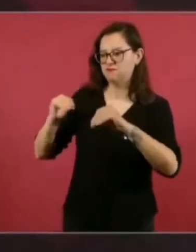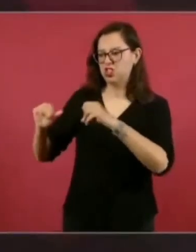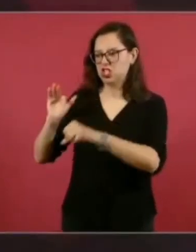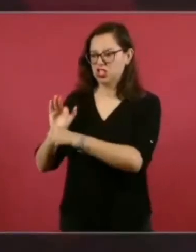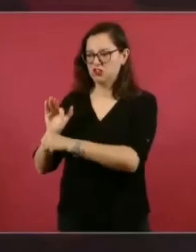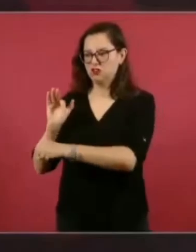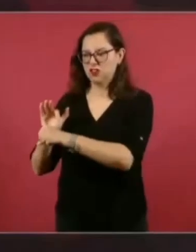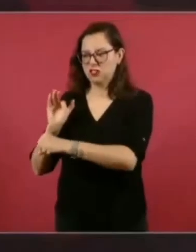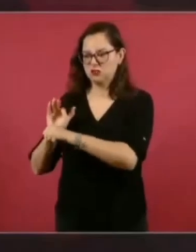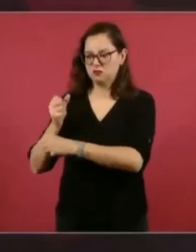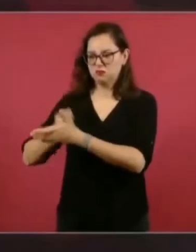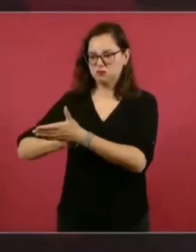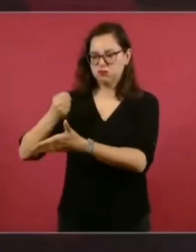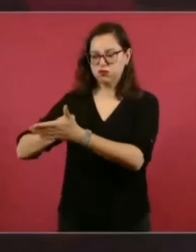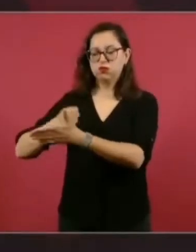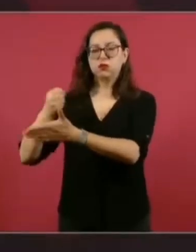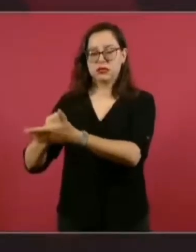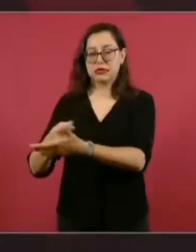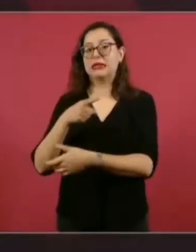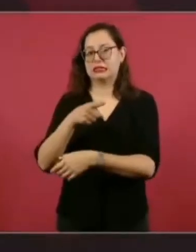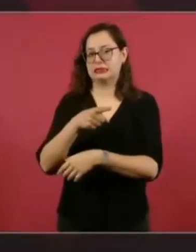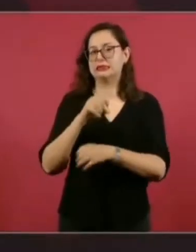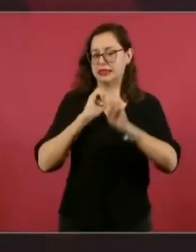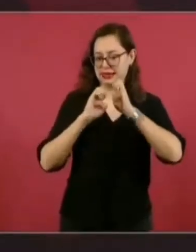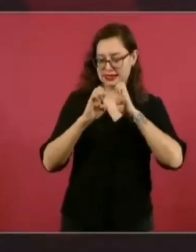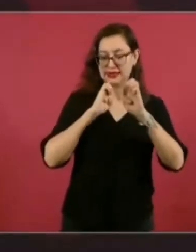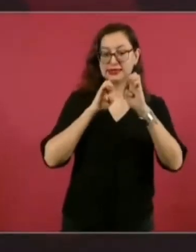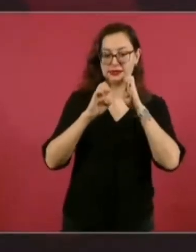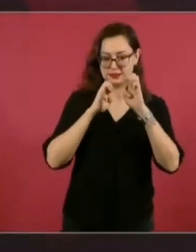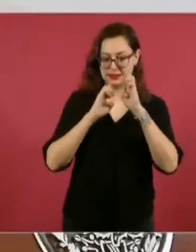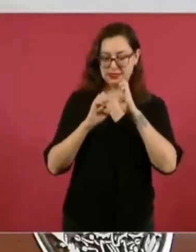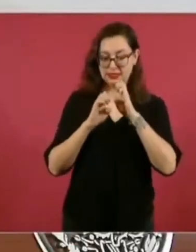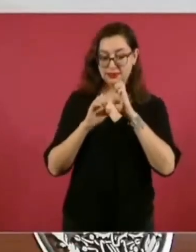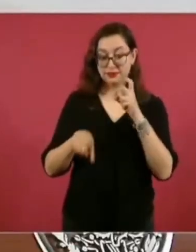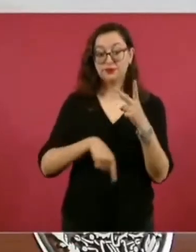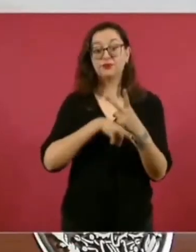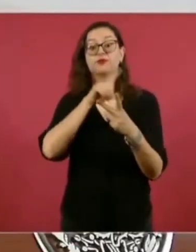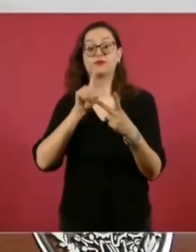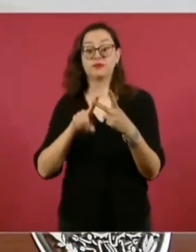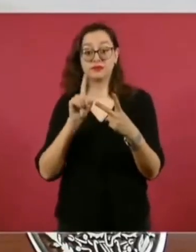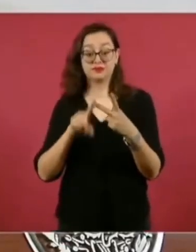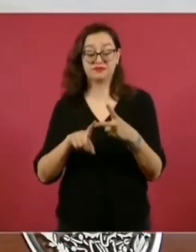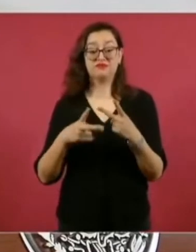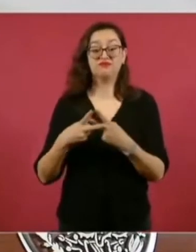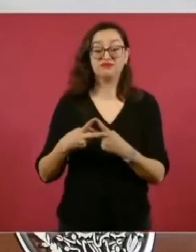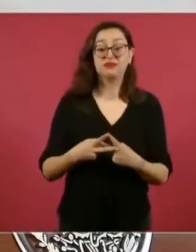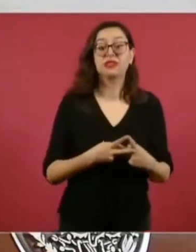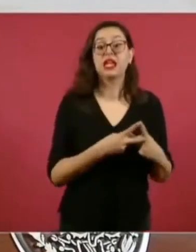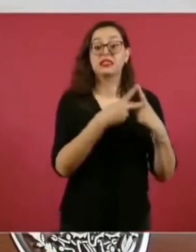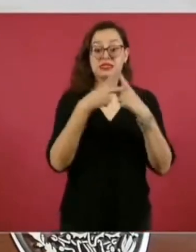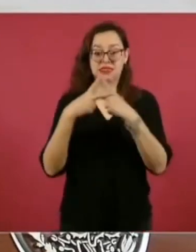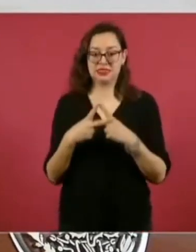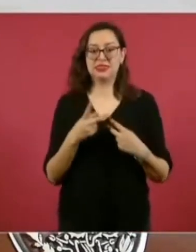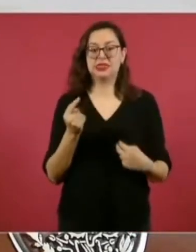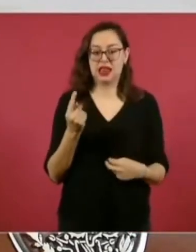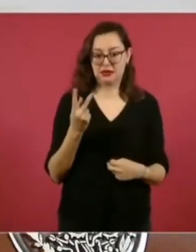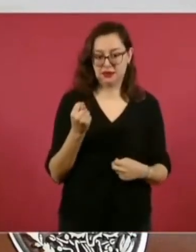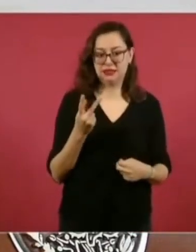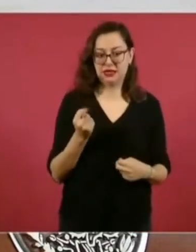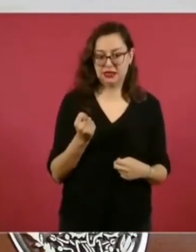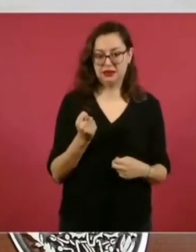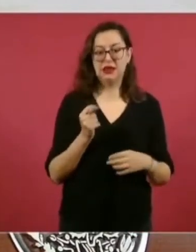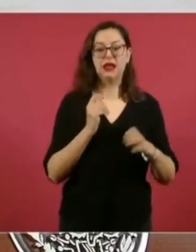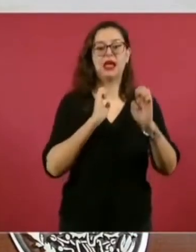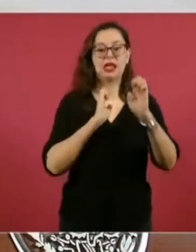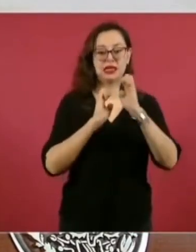Y luego formalmente me hace una entrevista en Televisa, porque llegué a conocer